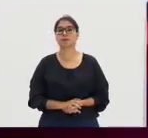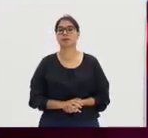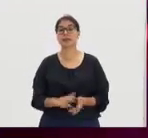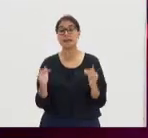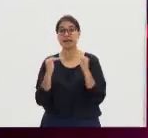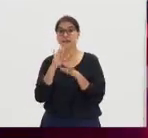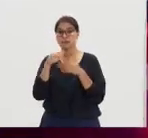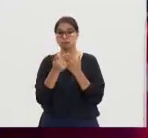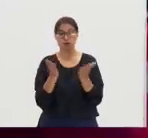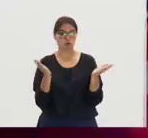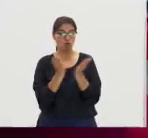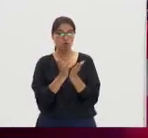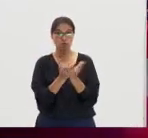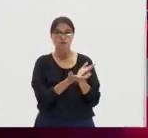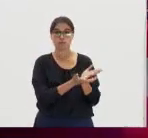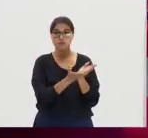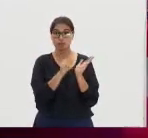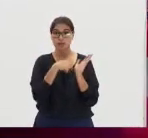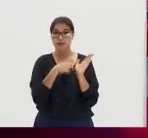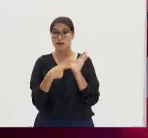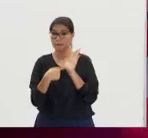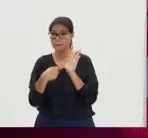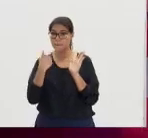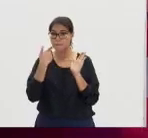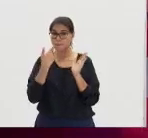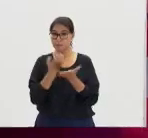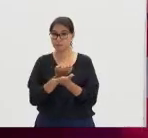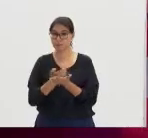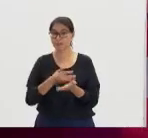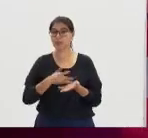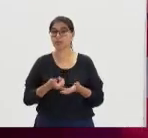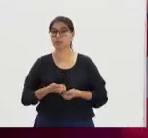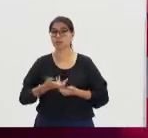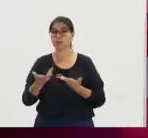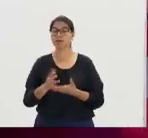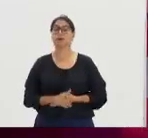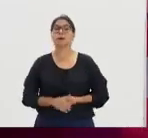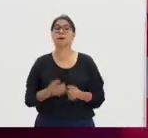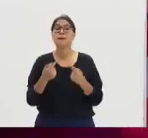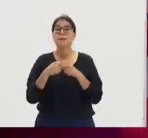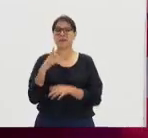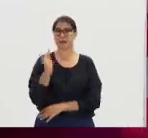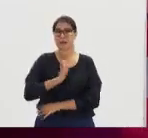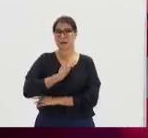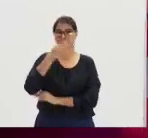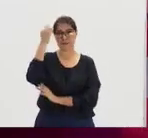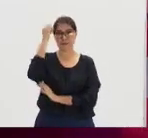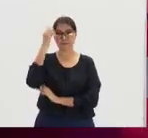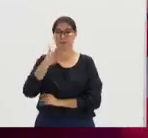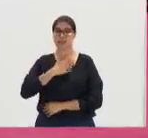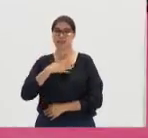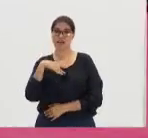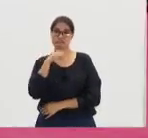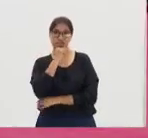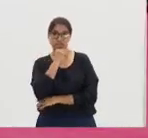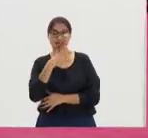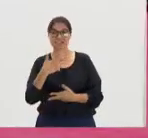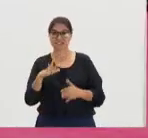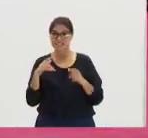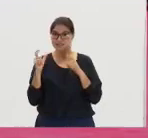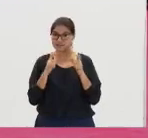de Cristo, lo cual todavía es correcto. Pero en mi opinión muy personal, a la edad que yo tengo, siendo un pastor de una iglesia